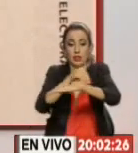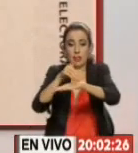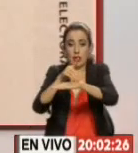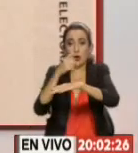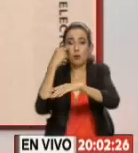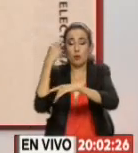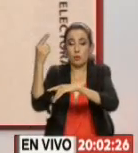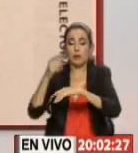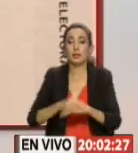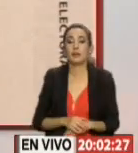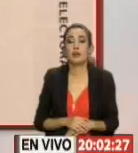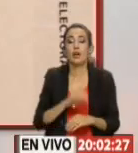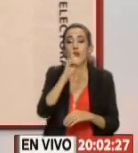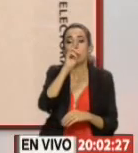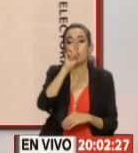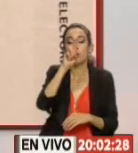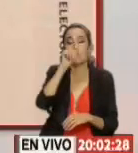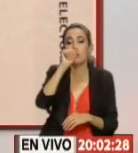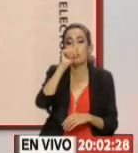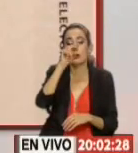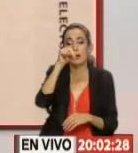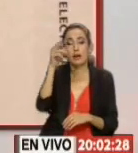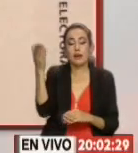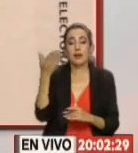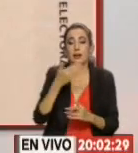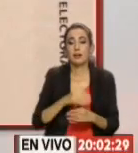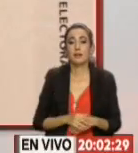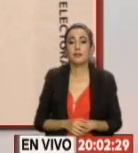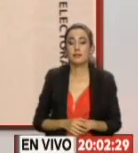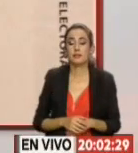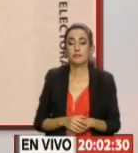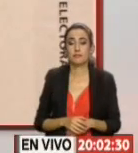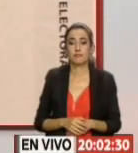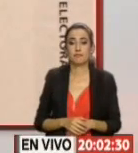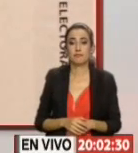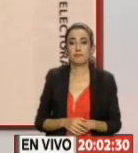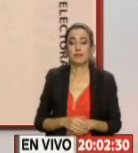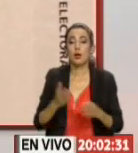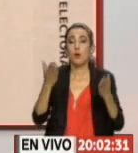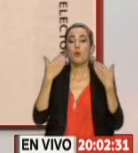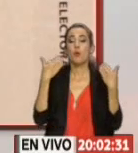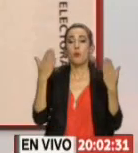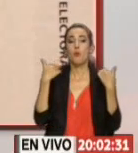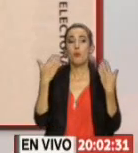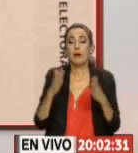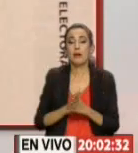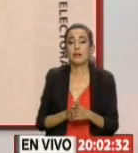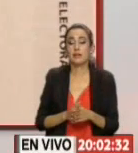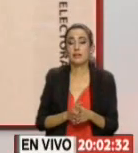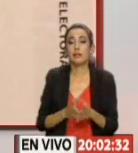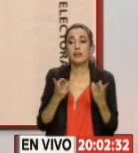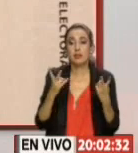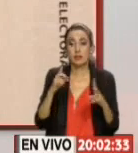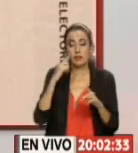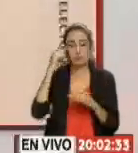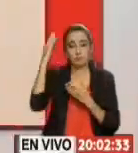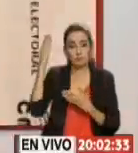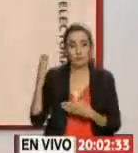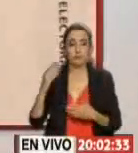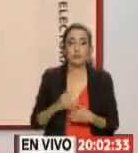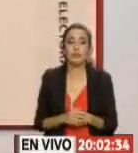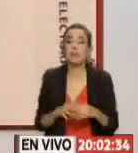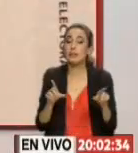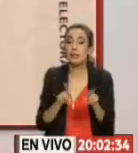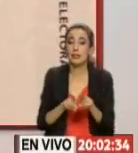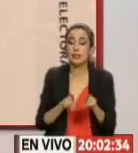Cañizares. En el Cantón Durán, Dalton Rafael Narváez se hace con la alcaldía. En Guayaquil, Cintia Viteri lidera las votaciones.